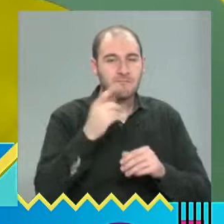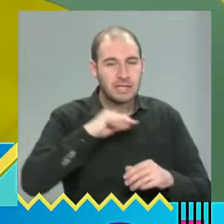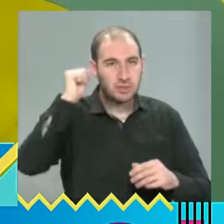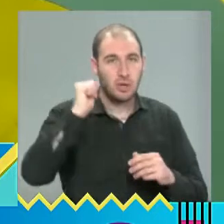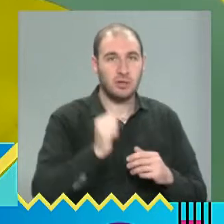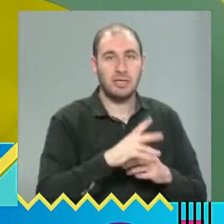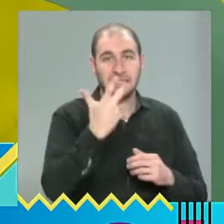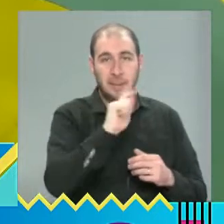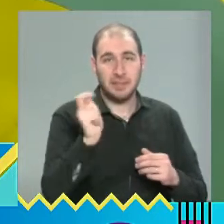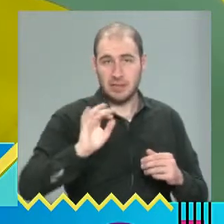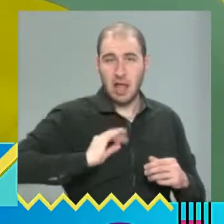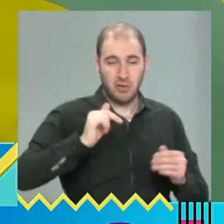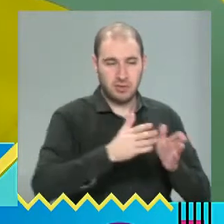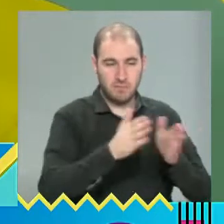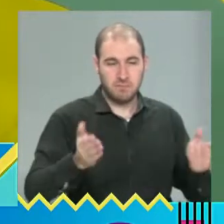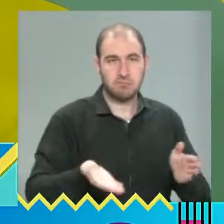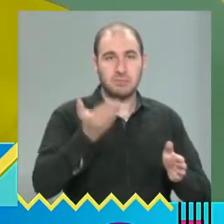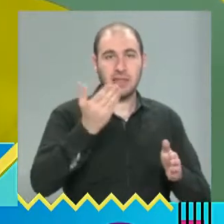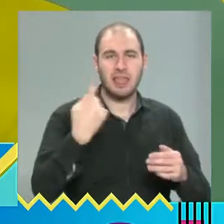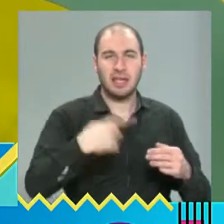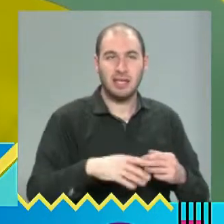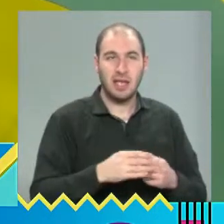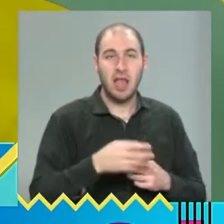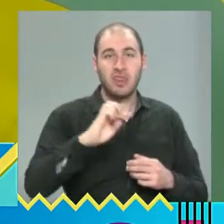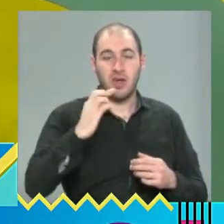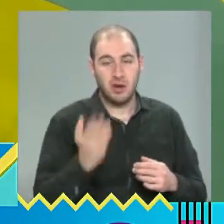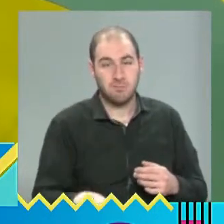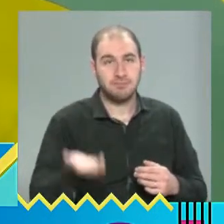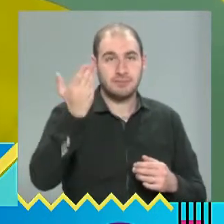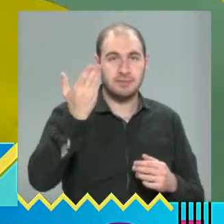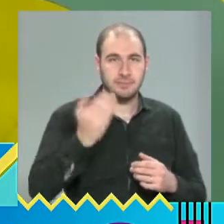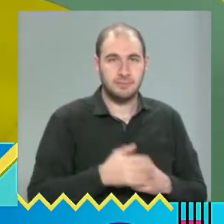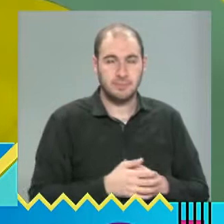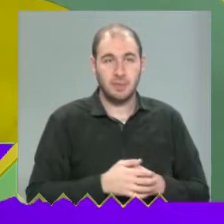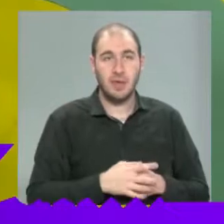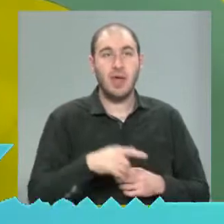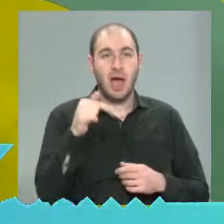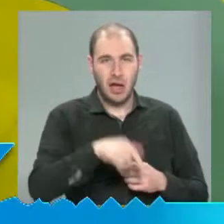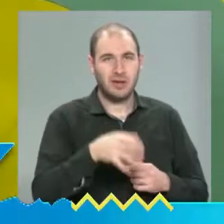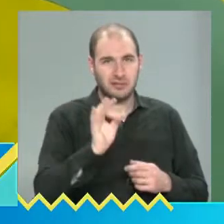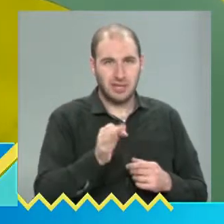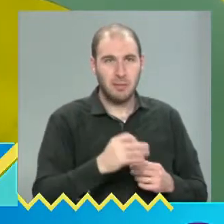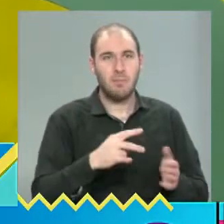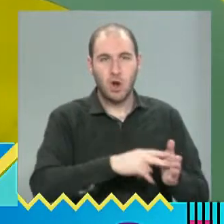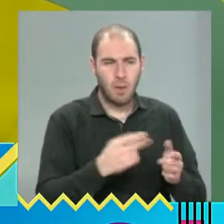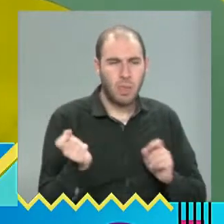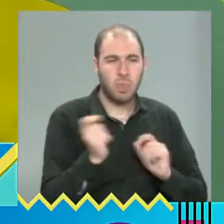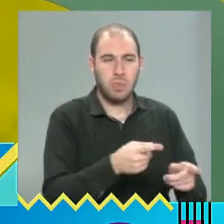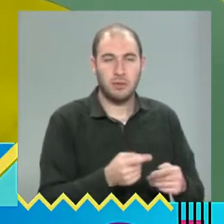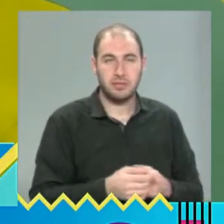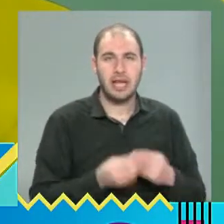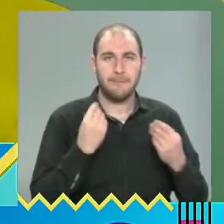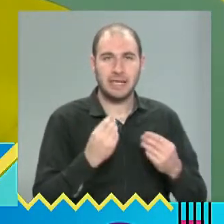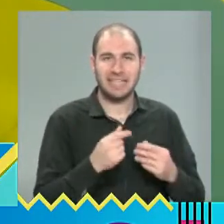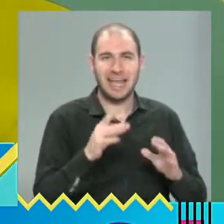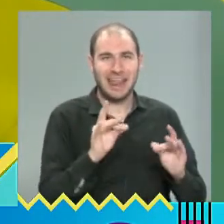en los primeros 3 meses del año fue la subida del dólar. Ahora se espera que impacte. Lo que pasa es